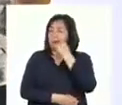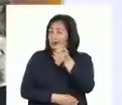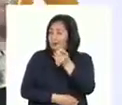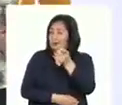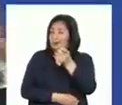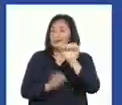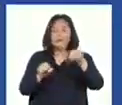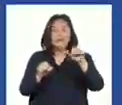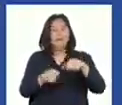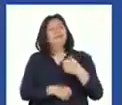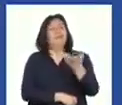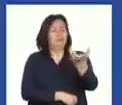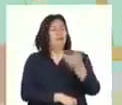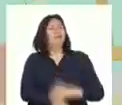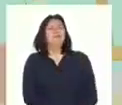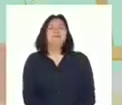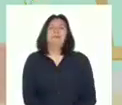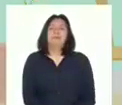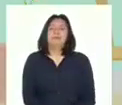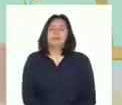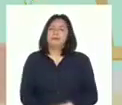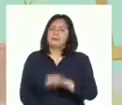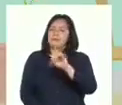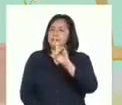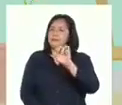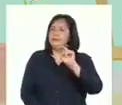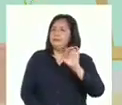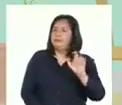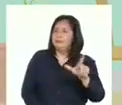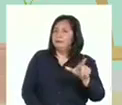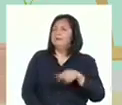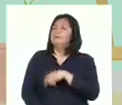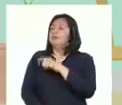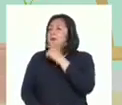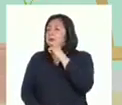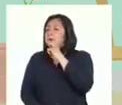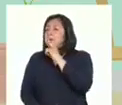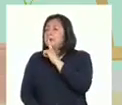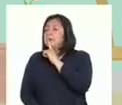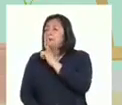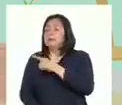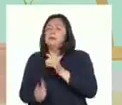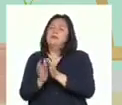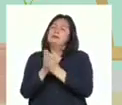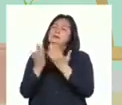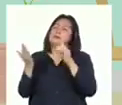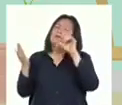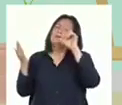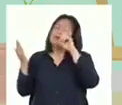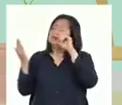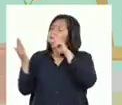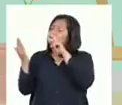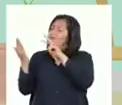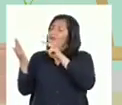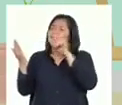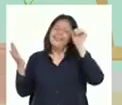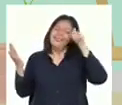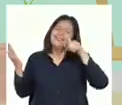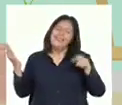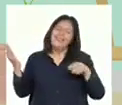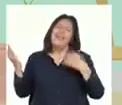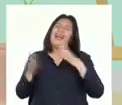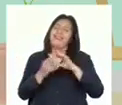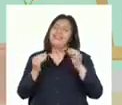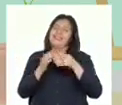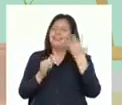conocerlo? ¡Vamos a verlo! Daniel y su padre están mirando su álbum de fotos, recordando muchas historias que ha